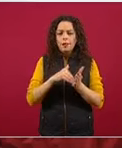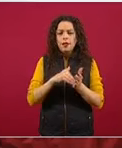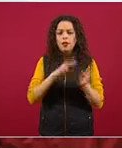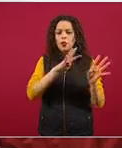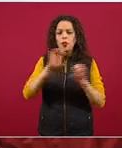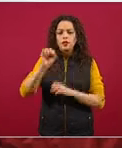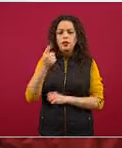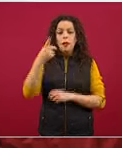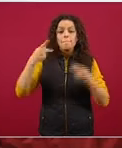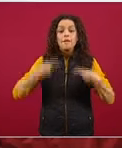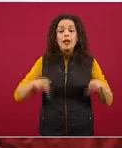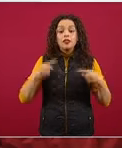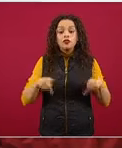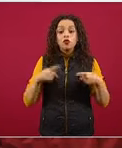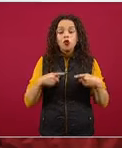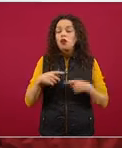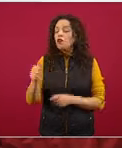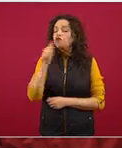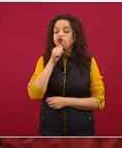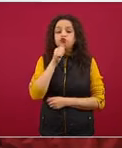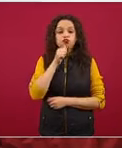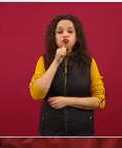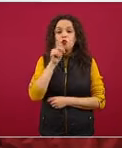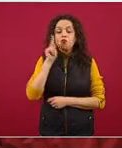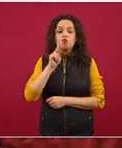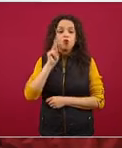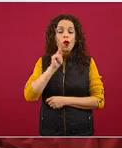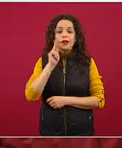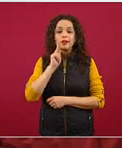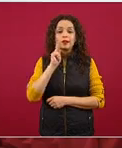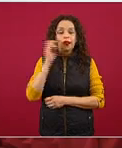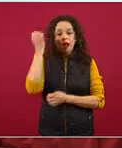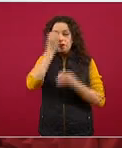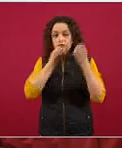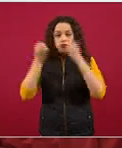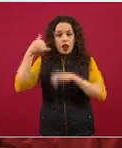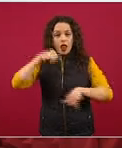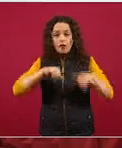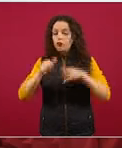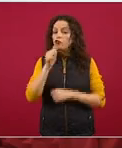209.461 personas a las que no se les tomó muestra y